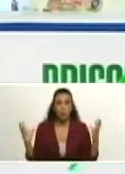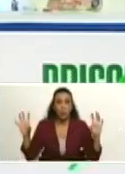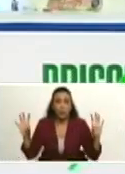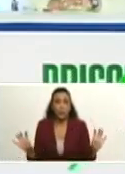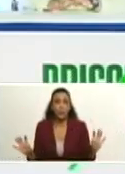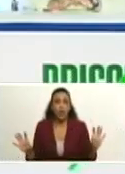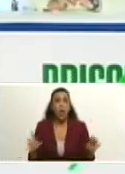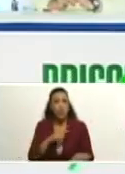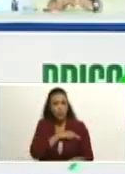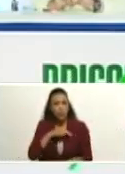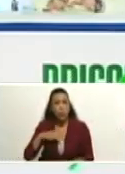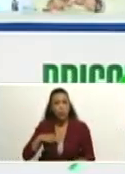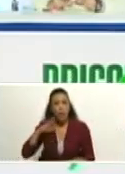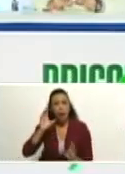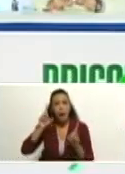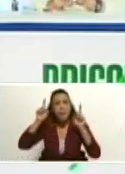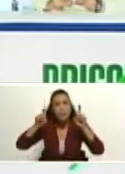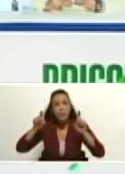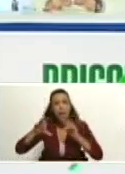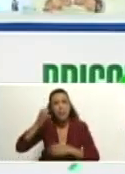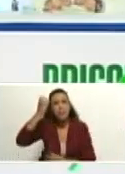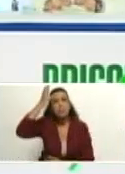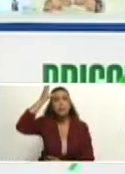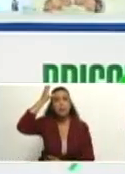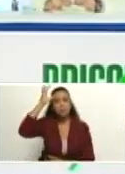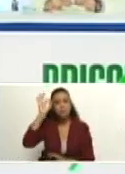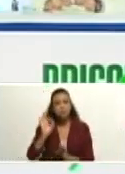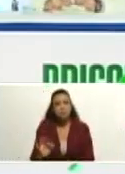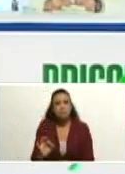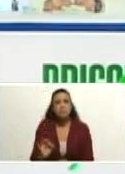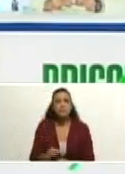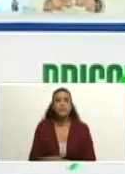Nosotros tenemos que desarrollar, compañeros, compañeras,